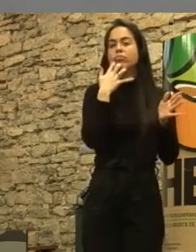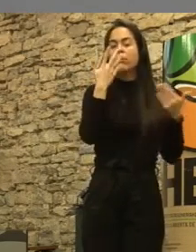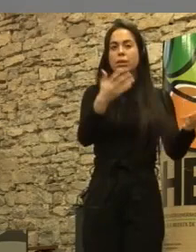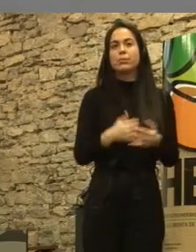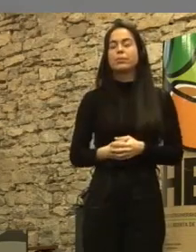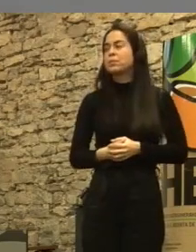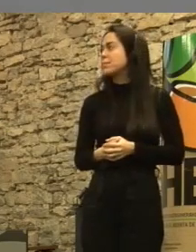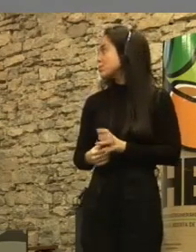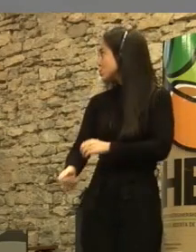de